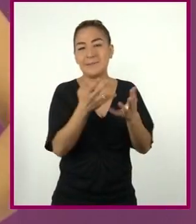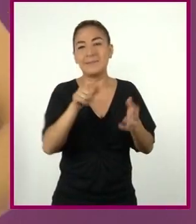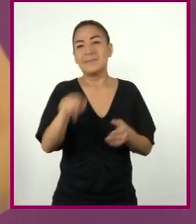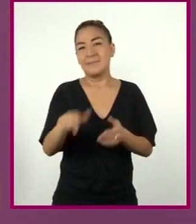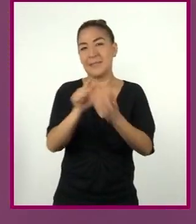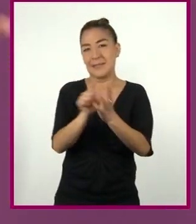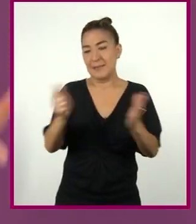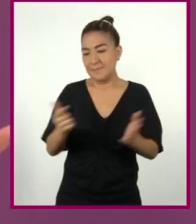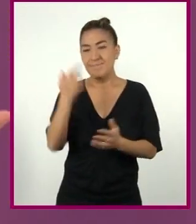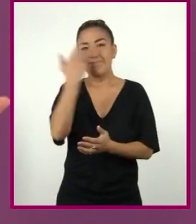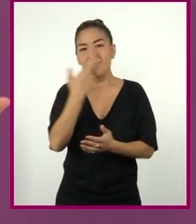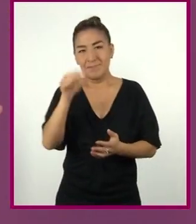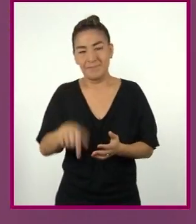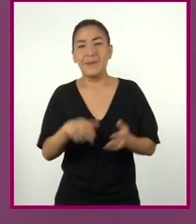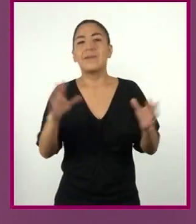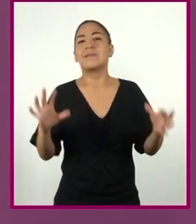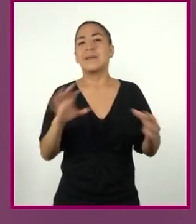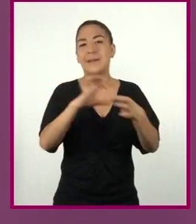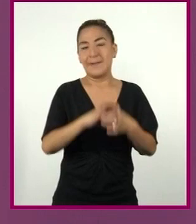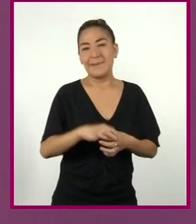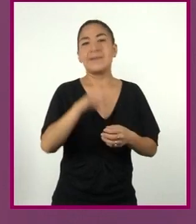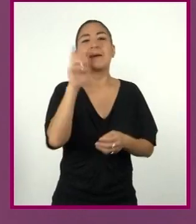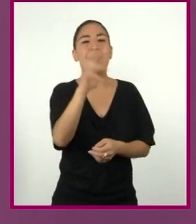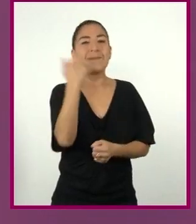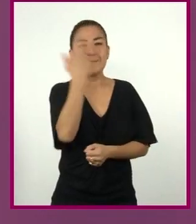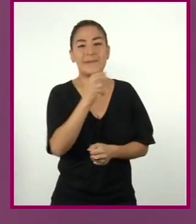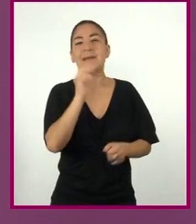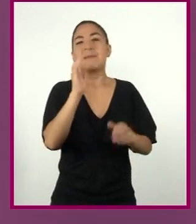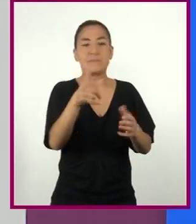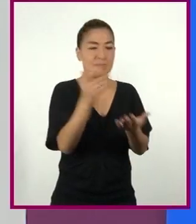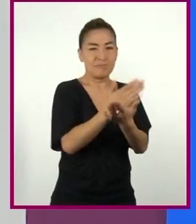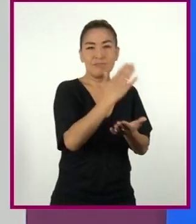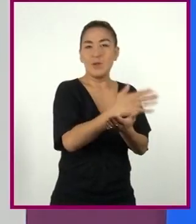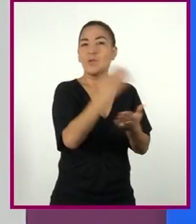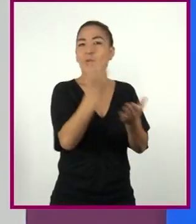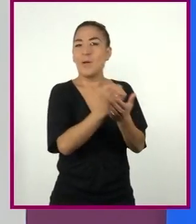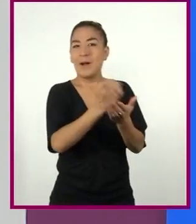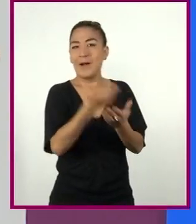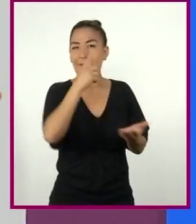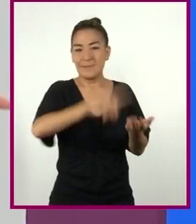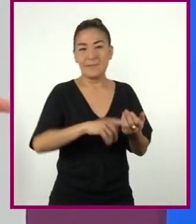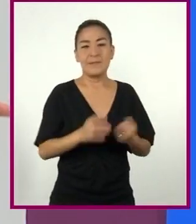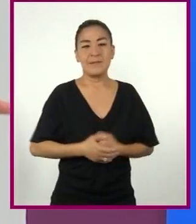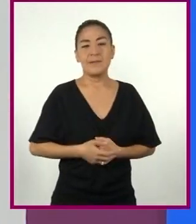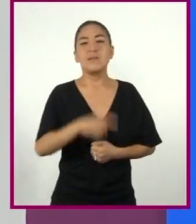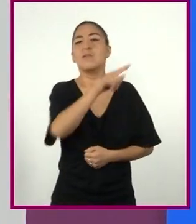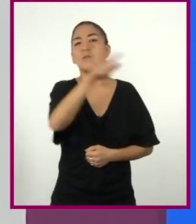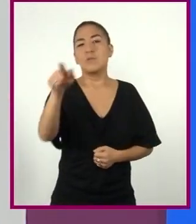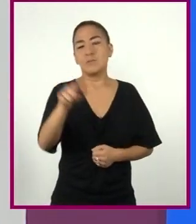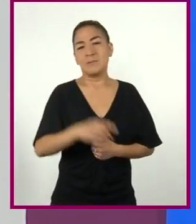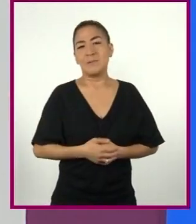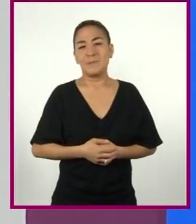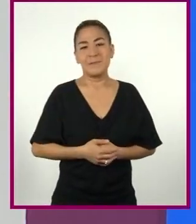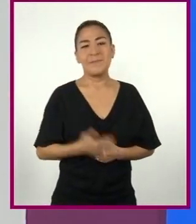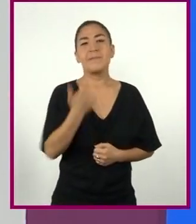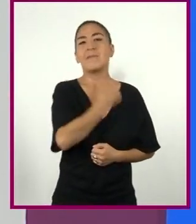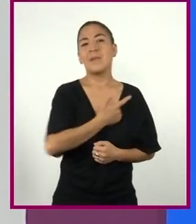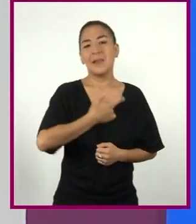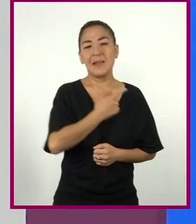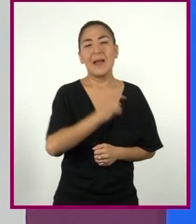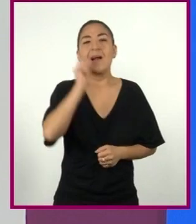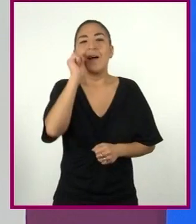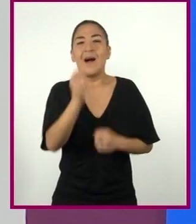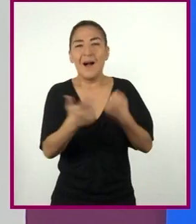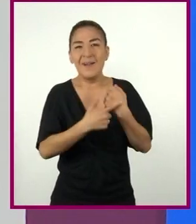momento de consultar su libro de texto y revisar sus apuntes. ¿Admiran a alguien que se haya